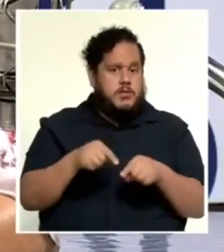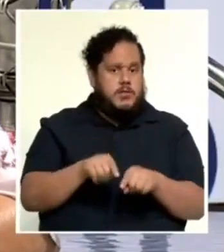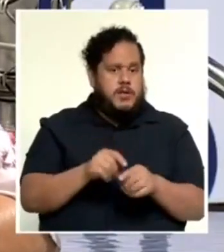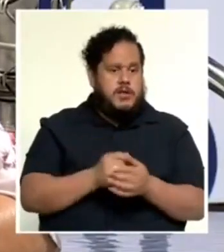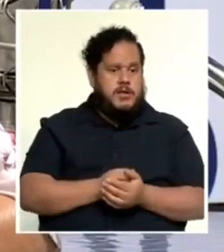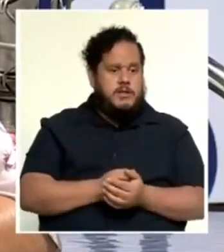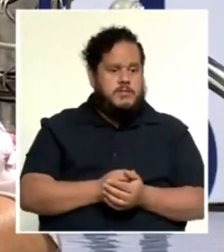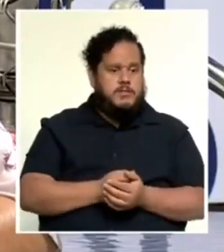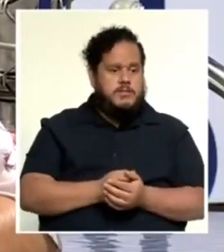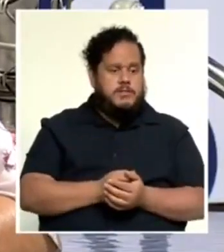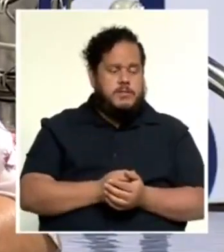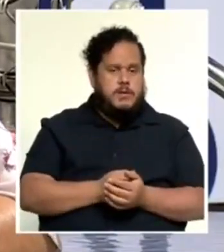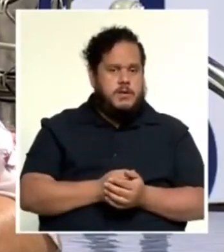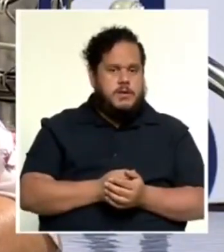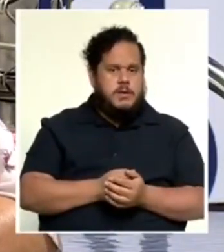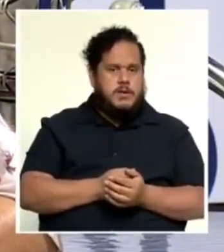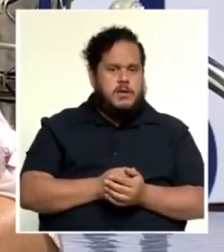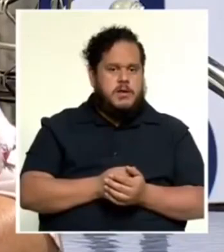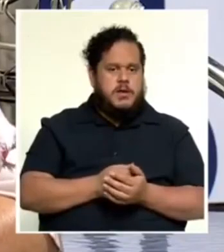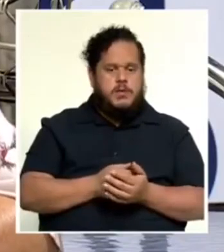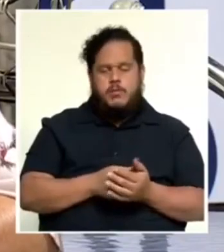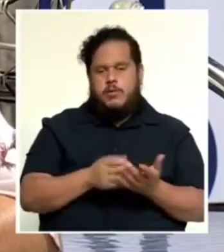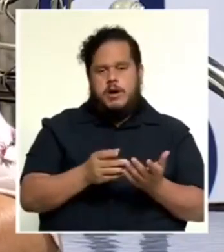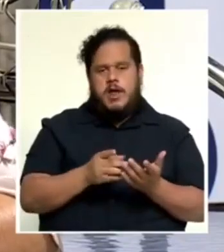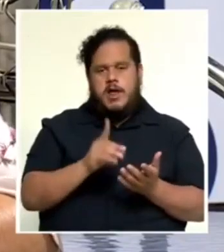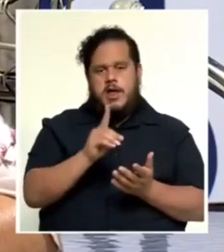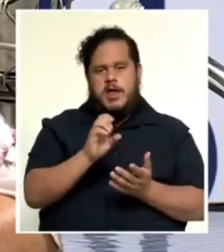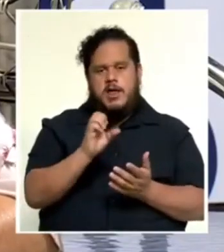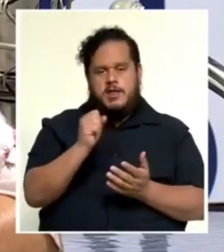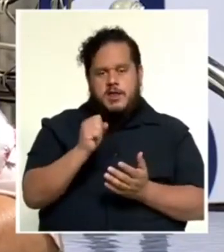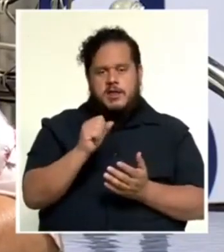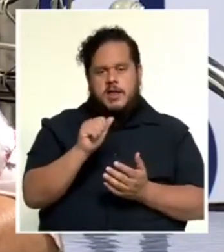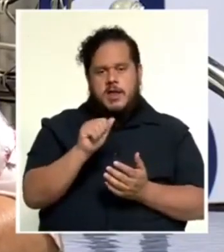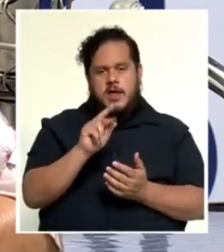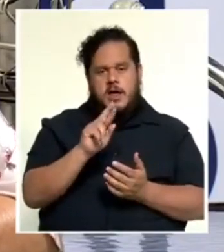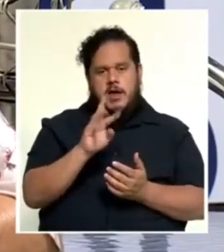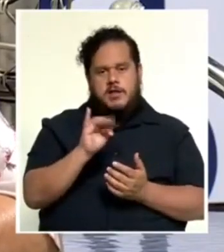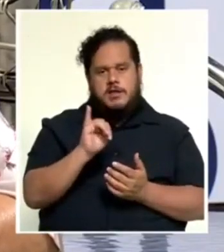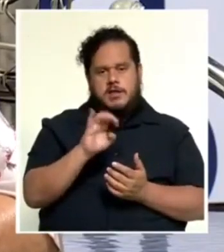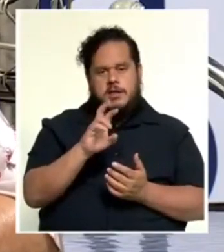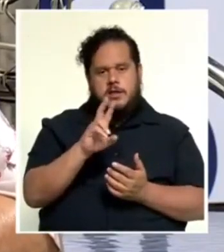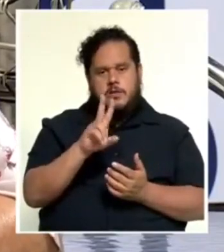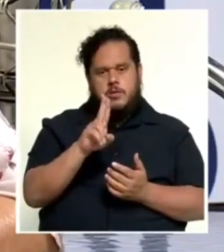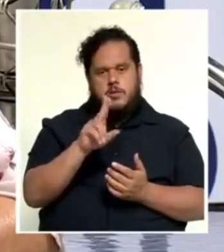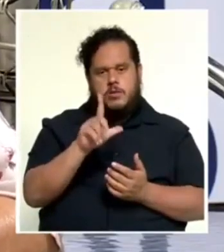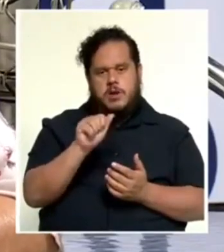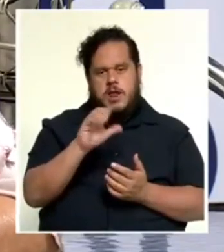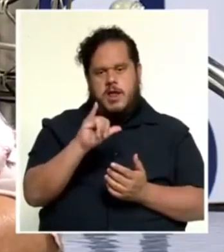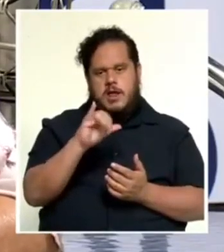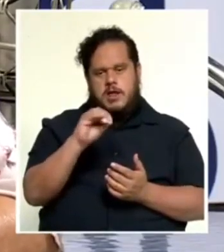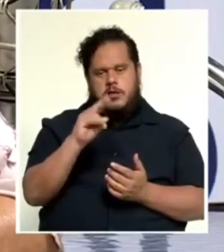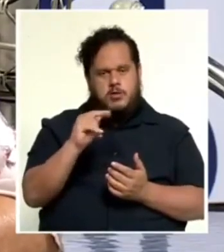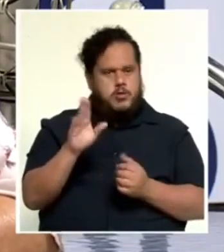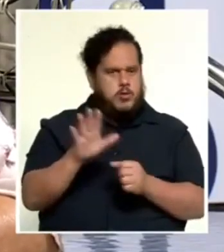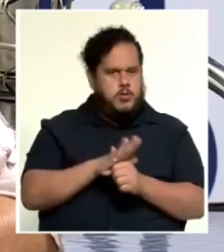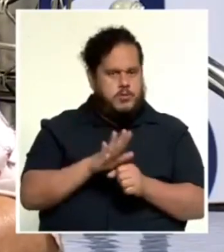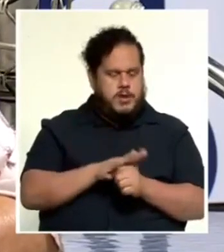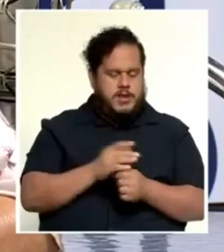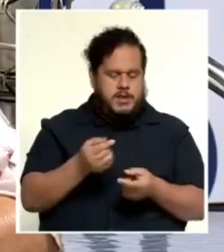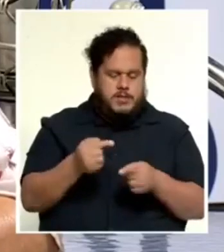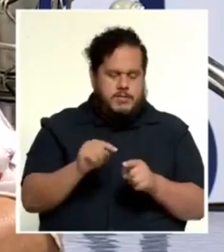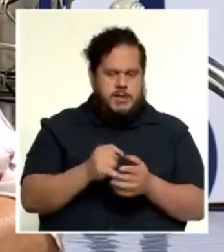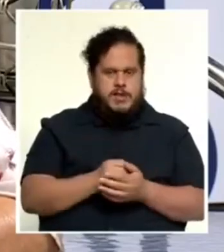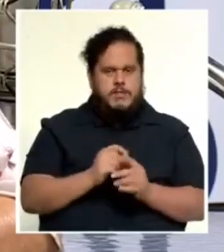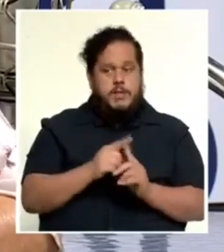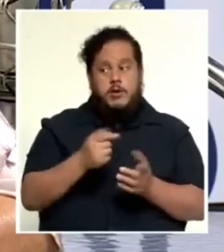por la desarticulación completa del sistema de los partidos políticos en democracia. Veamos entonces, dado que el